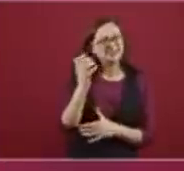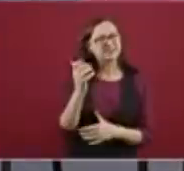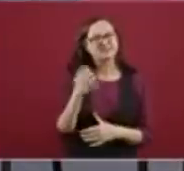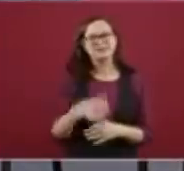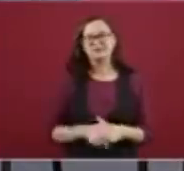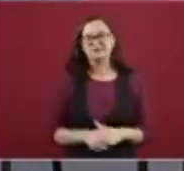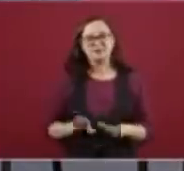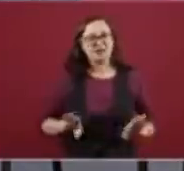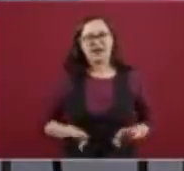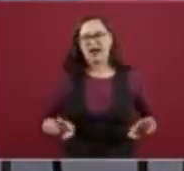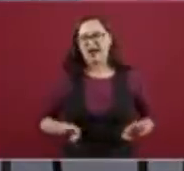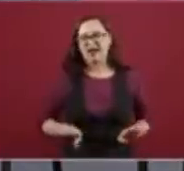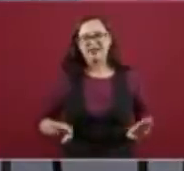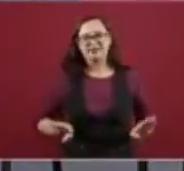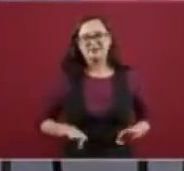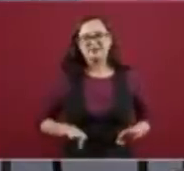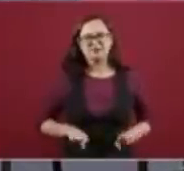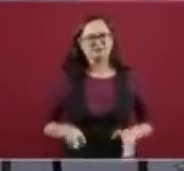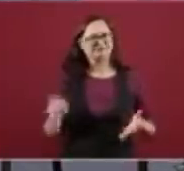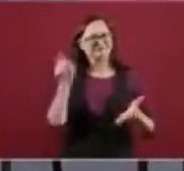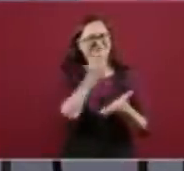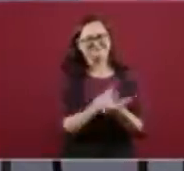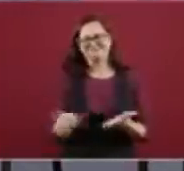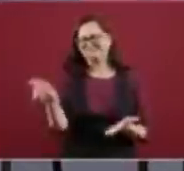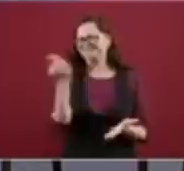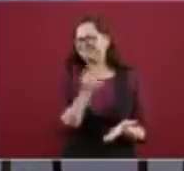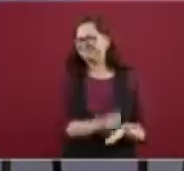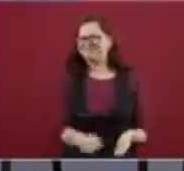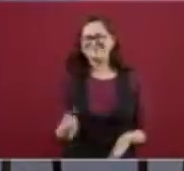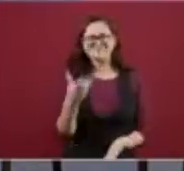como persona, gran escritor.